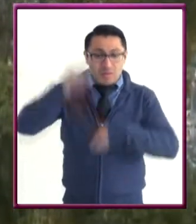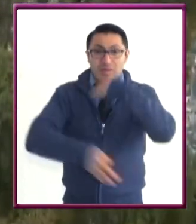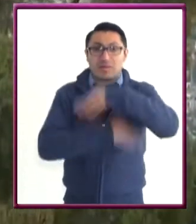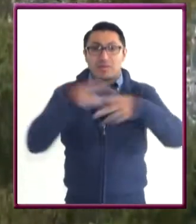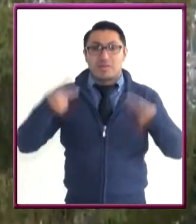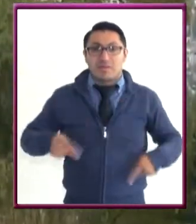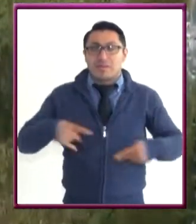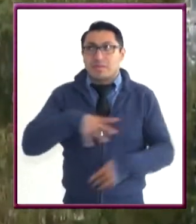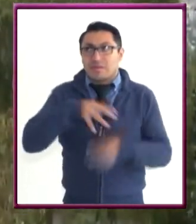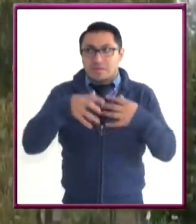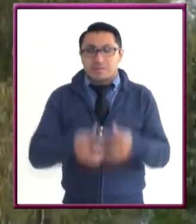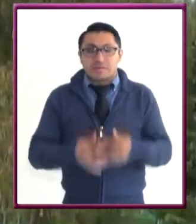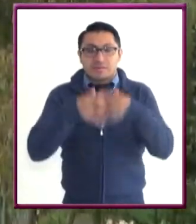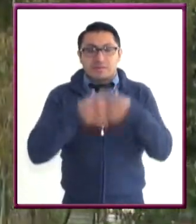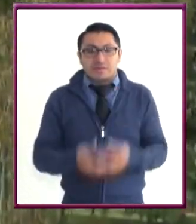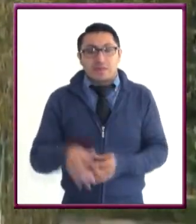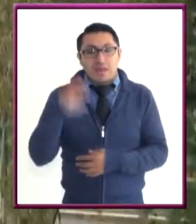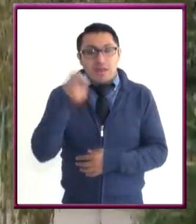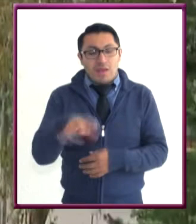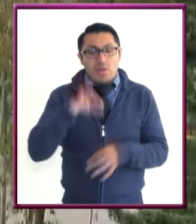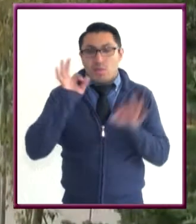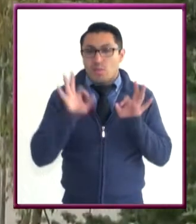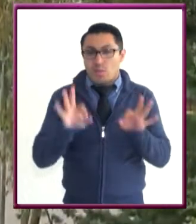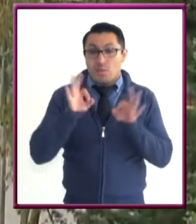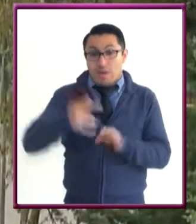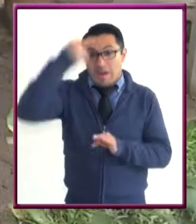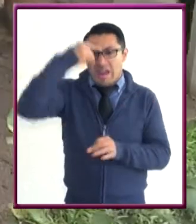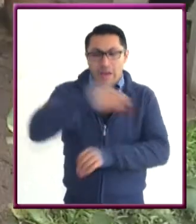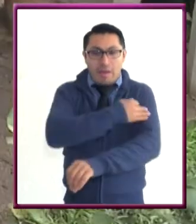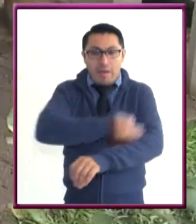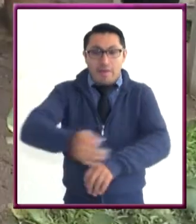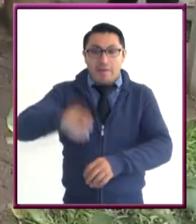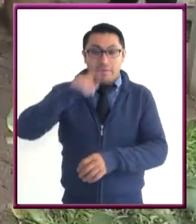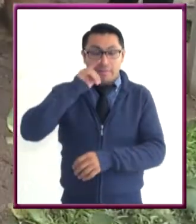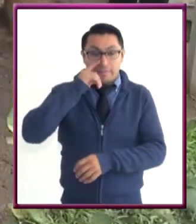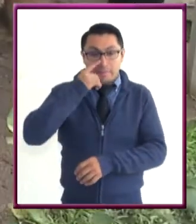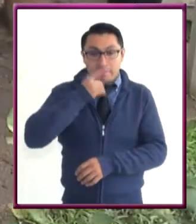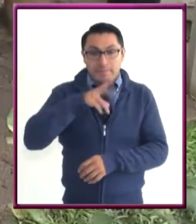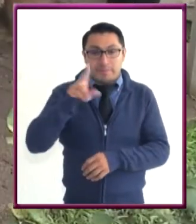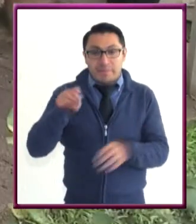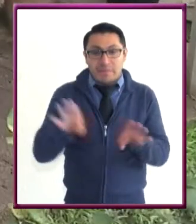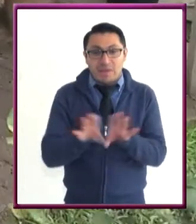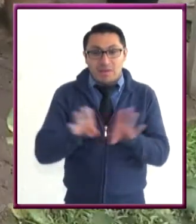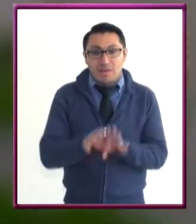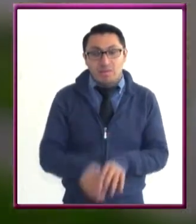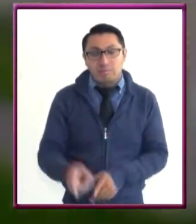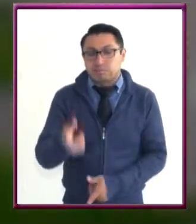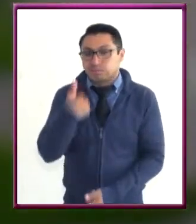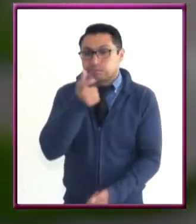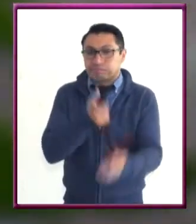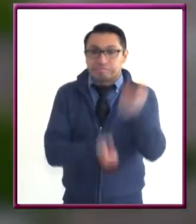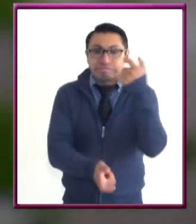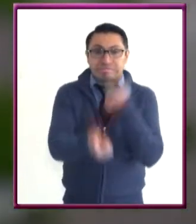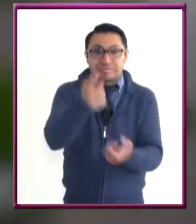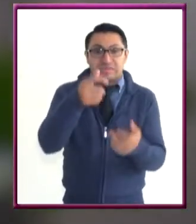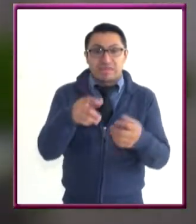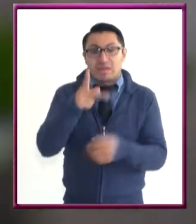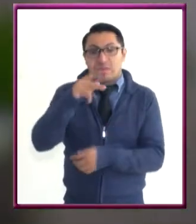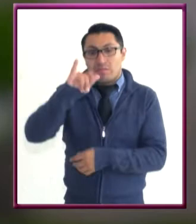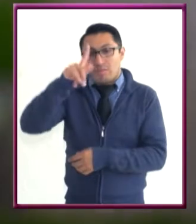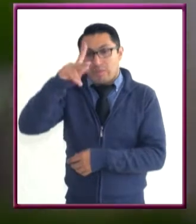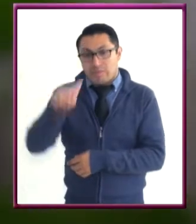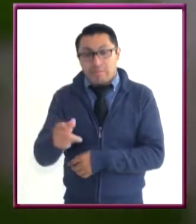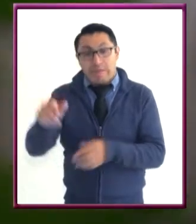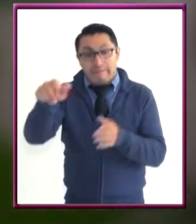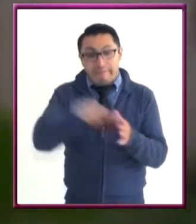la gente tuviera este sistema. Y es formidable para toda la familia. Ya no sería un gasto grande de pipa por